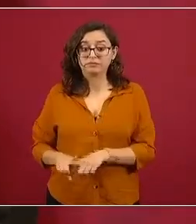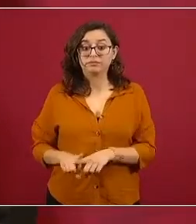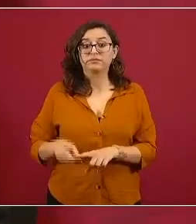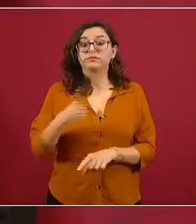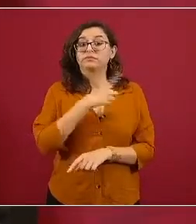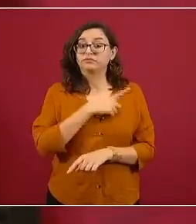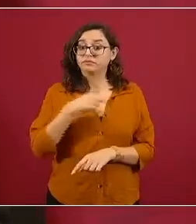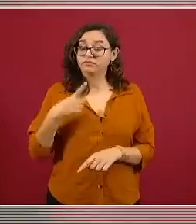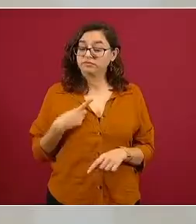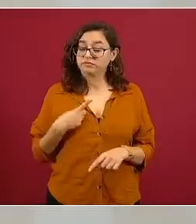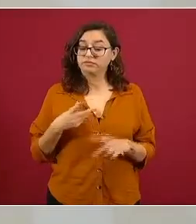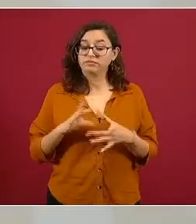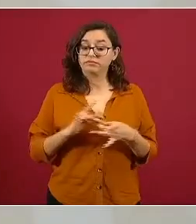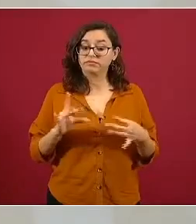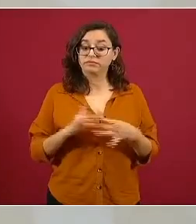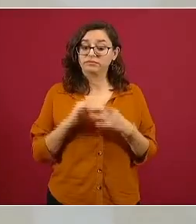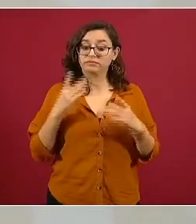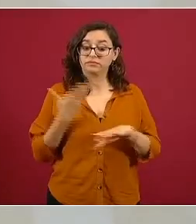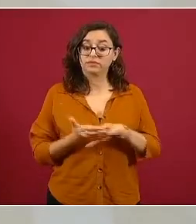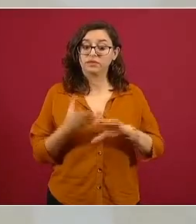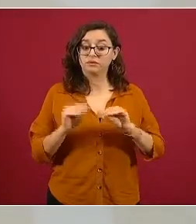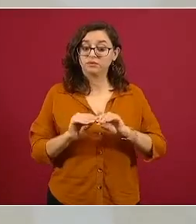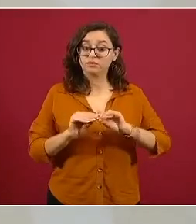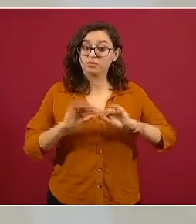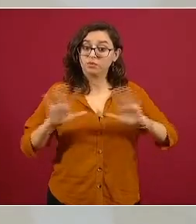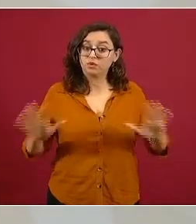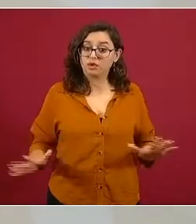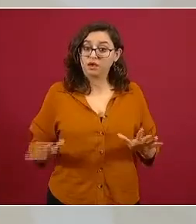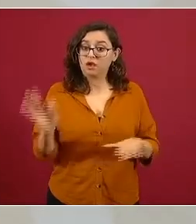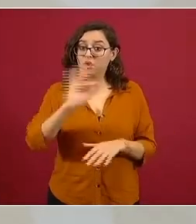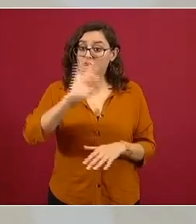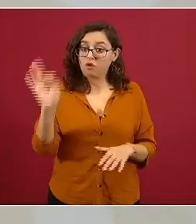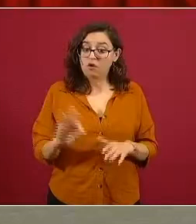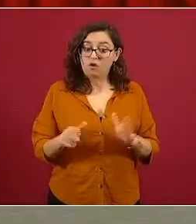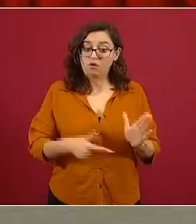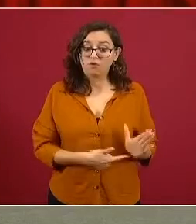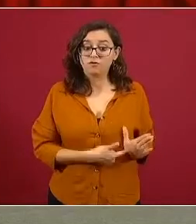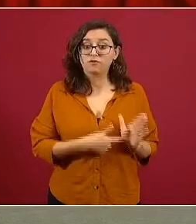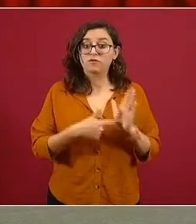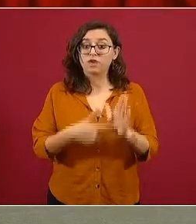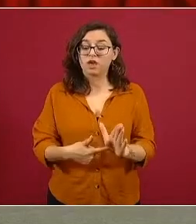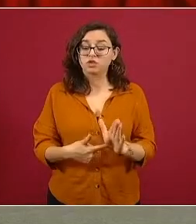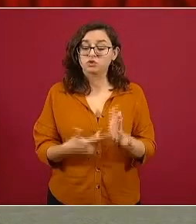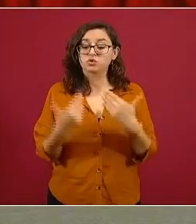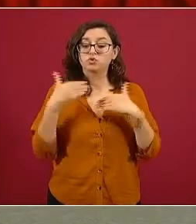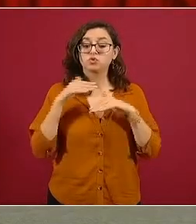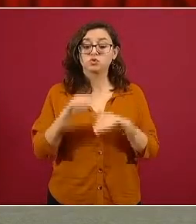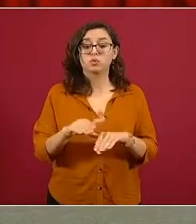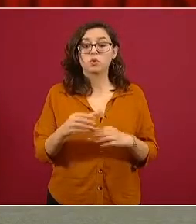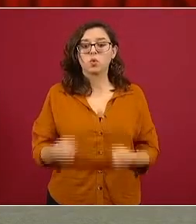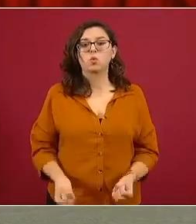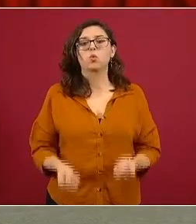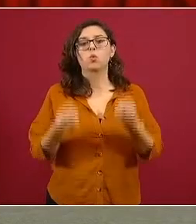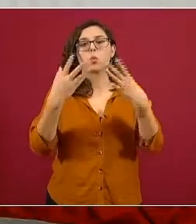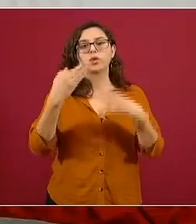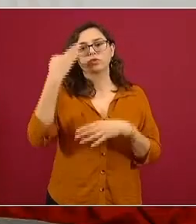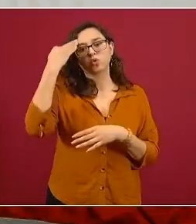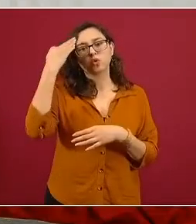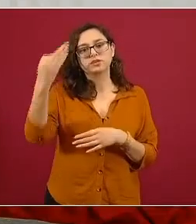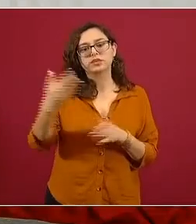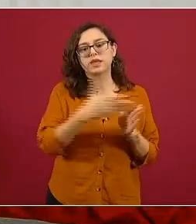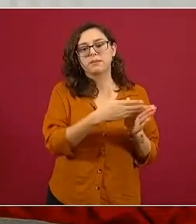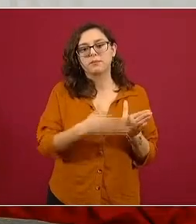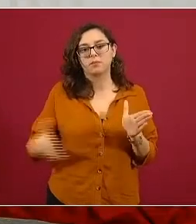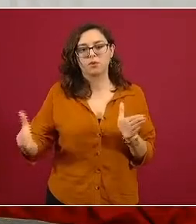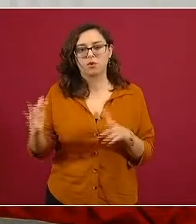muy claras en la presentación de sus ofertas respecto del tiempo que va